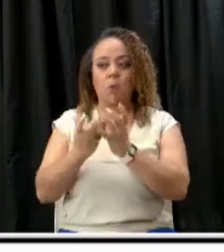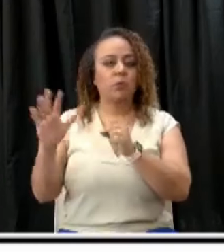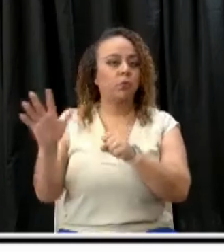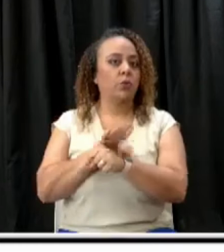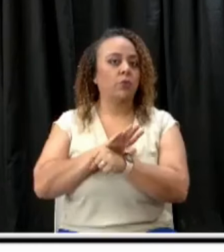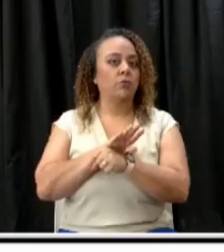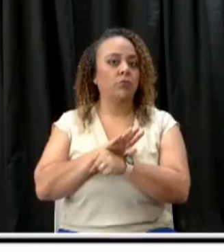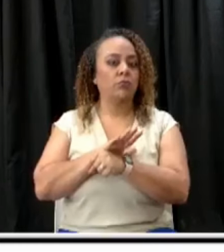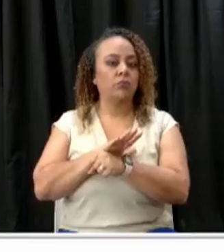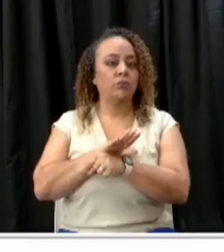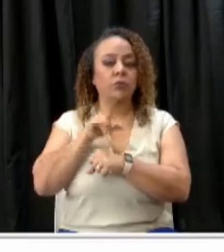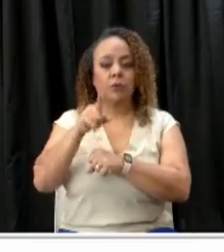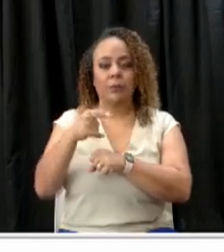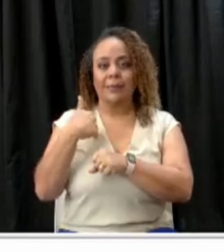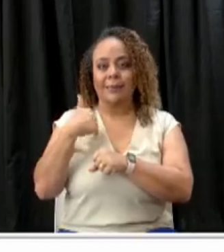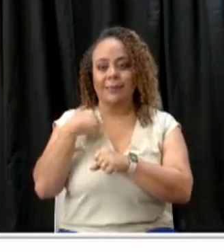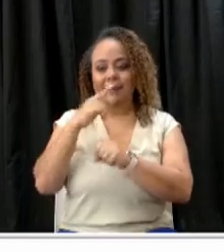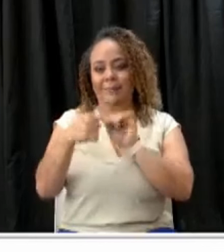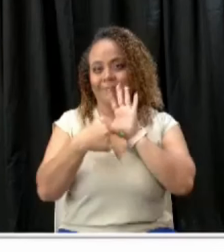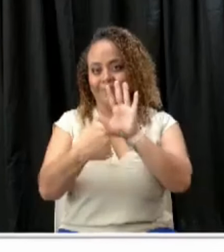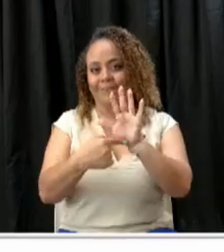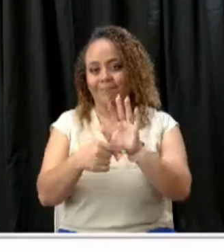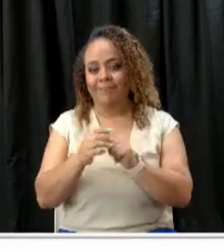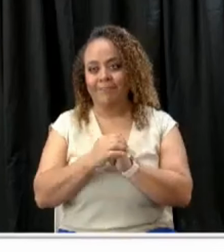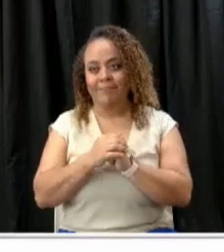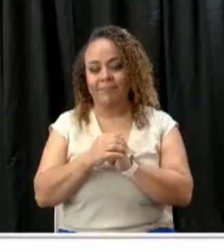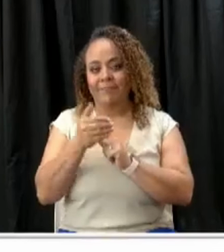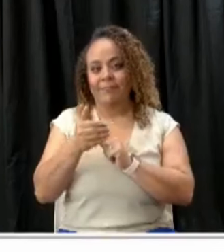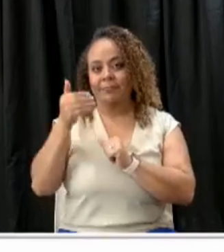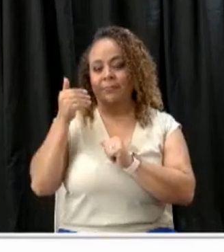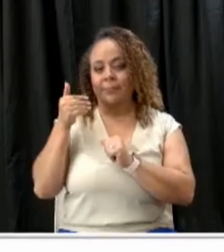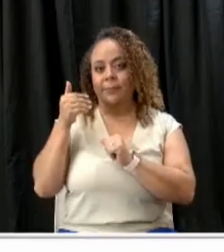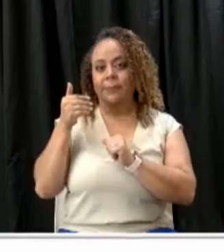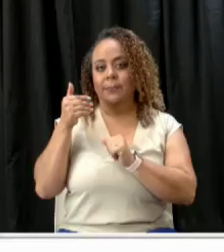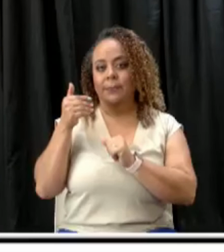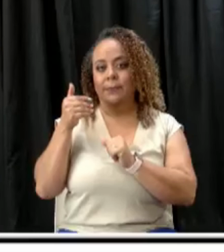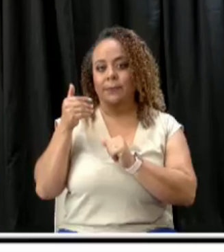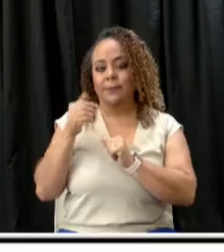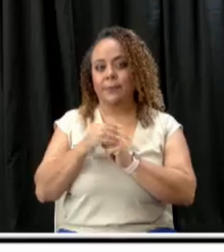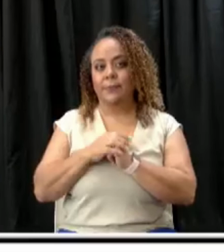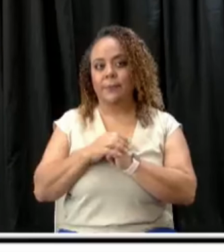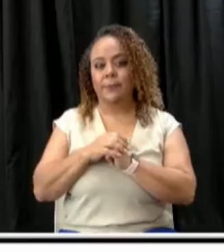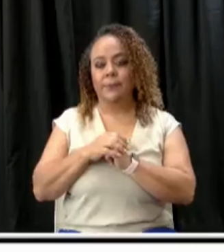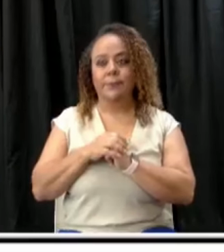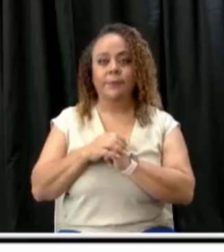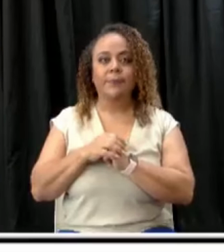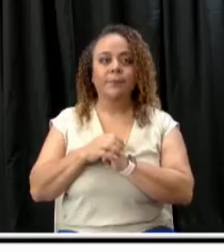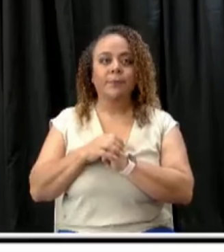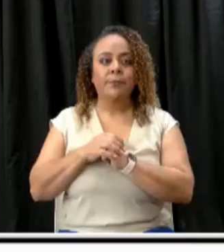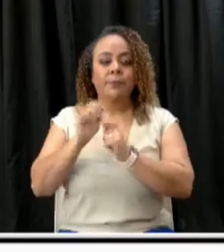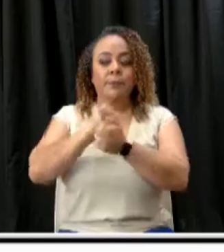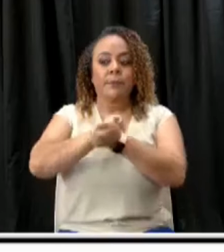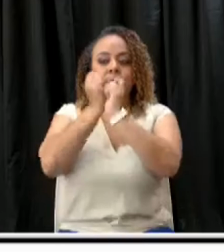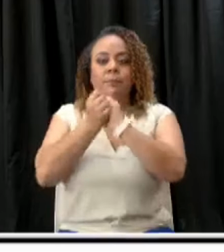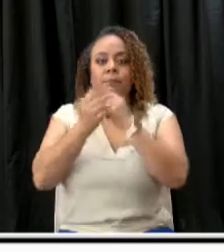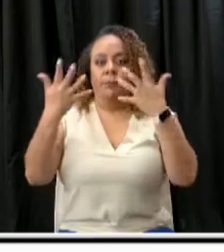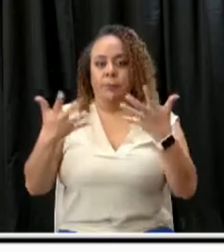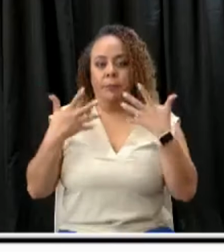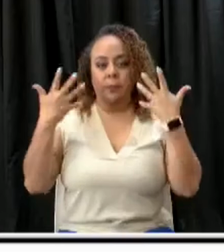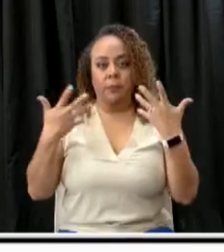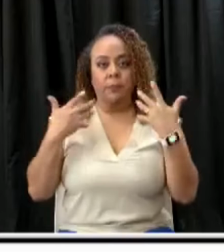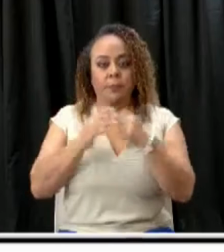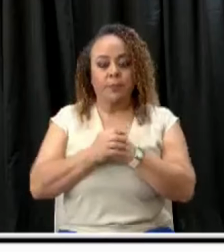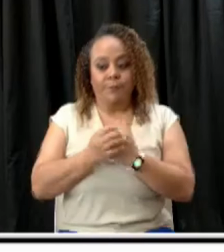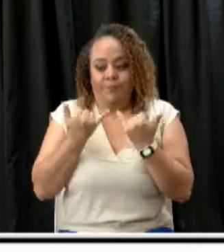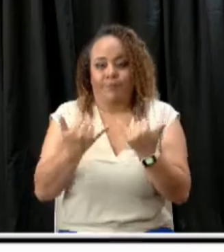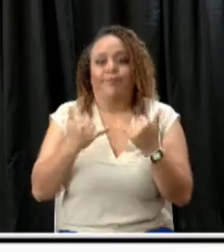Ahí también nos traías esta diapositiva, precisamente la anterior, tal vez, compañeros. Eso, el cambio climático está